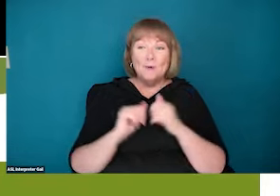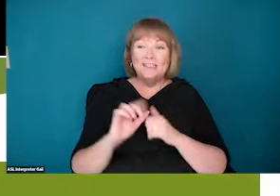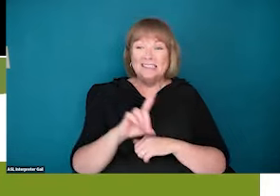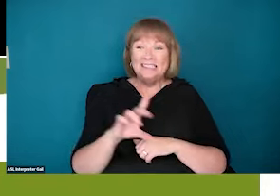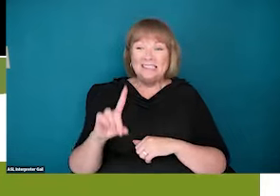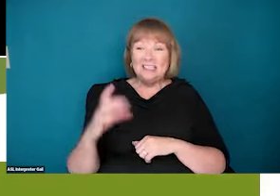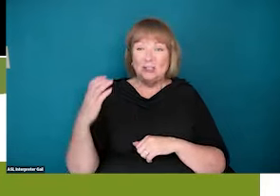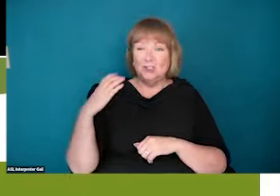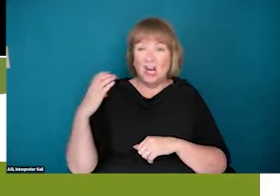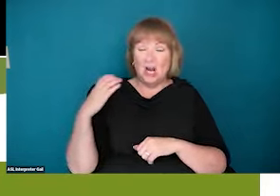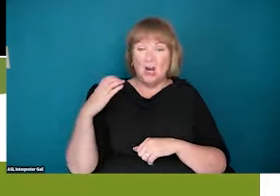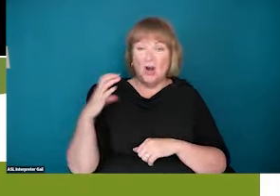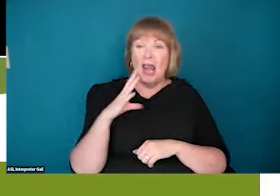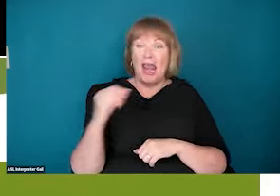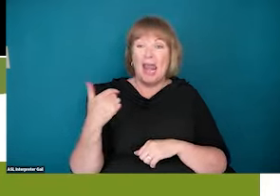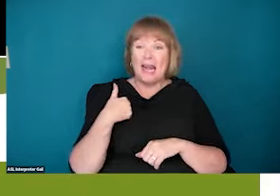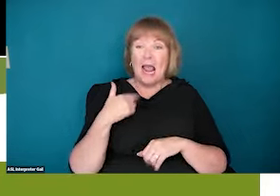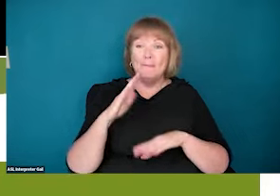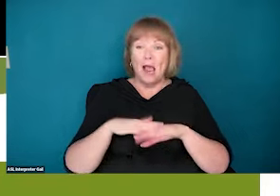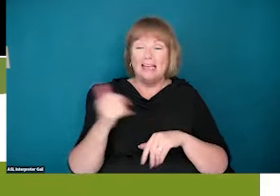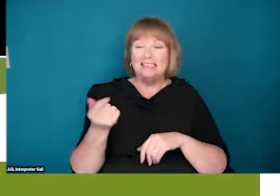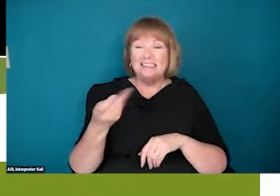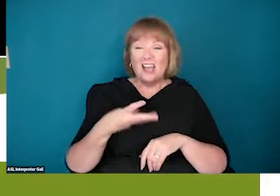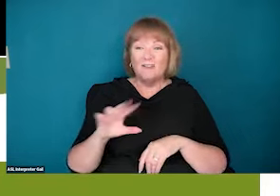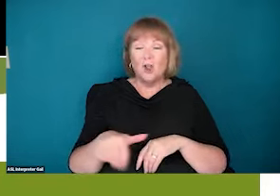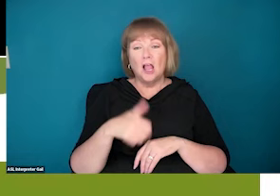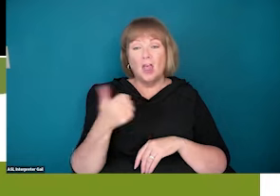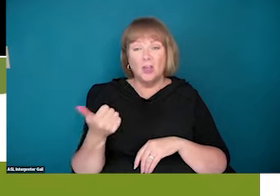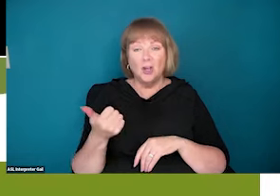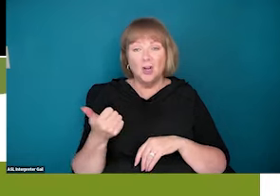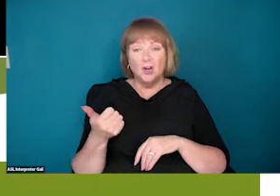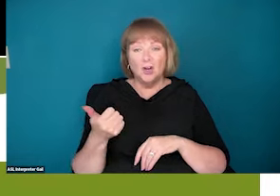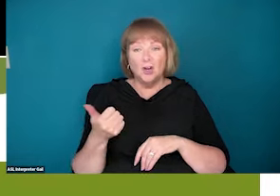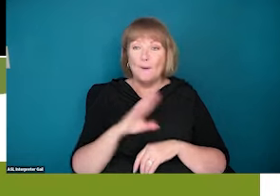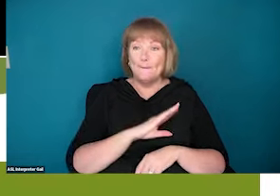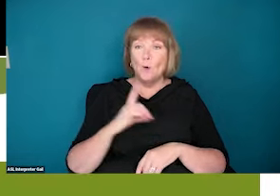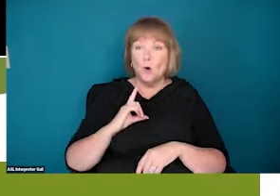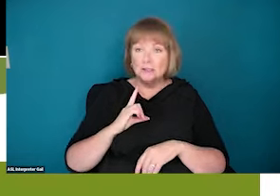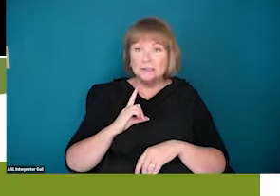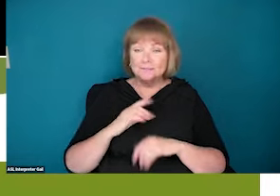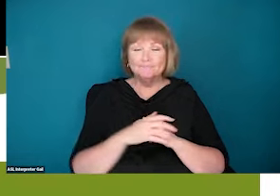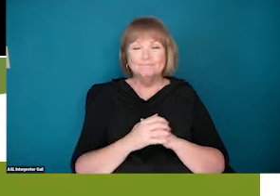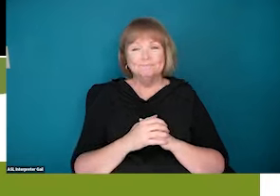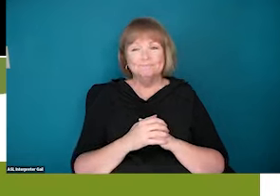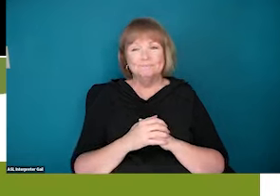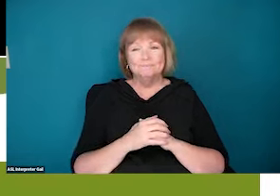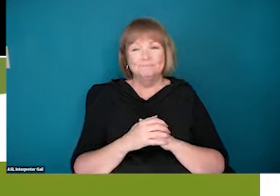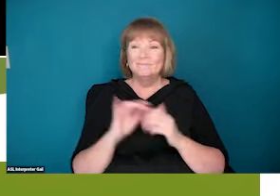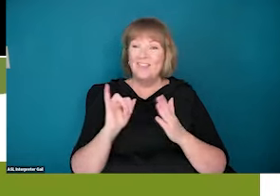yo también trabajo como en la junta directiva de nuestro centro de personas